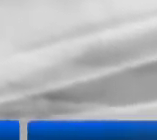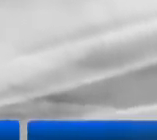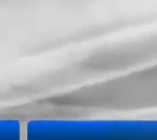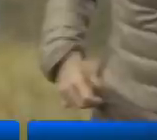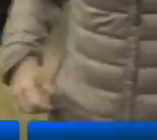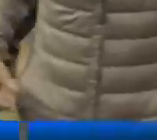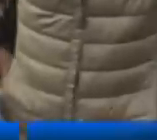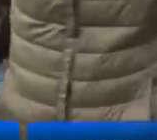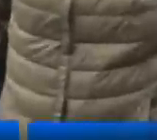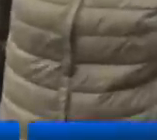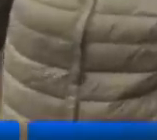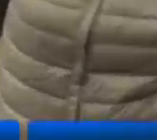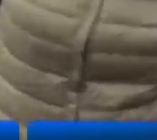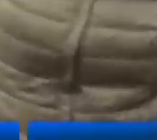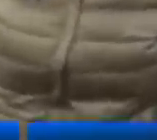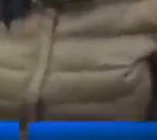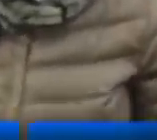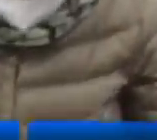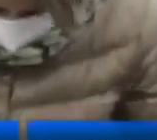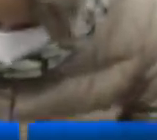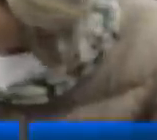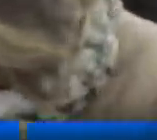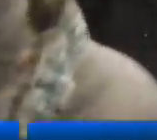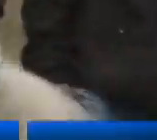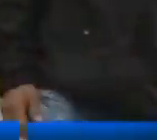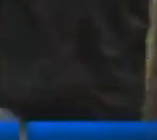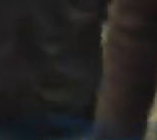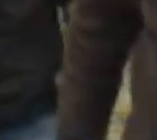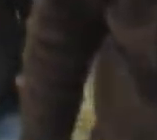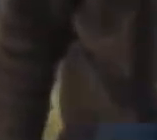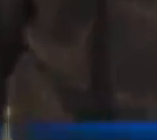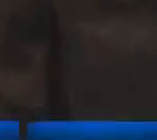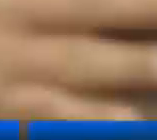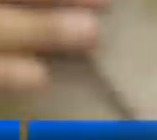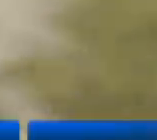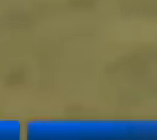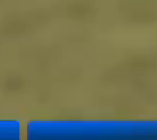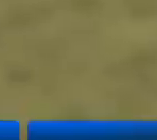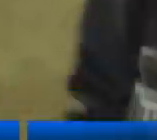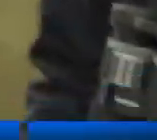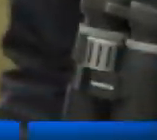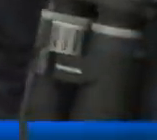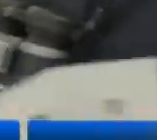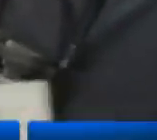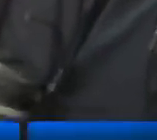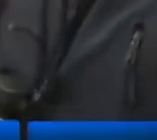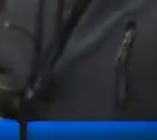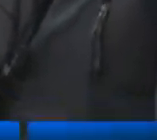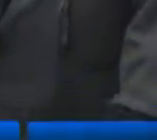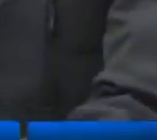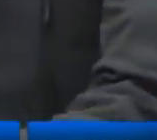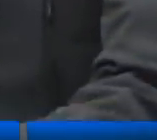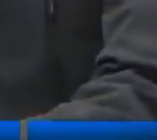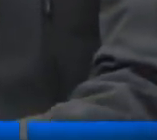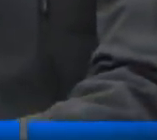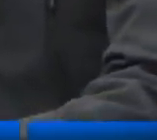El Quinche. La liberación fue presenciada por habitantes de la zona, representantes de fundaciones, funcionarios del Ministerio del Ambiente